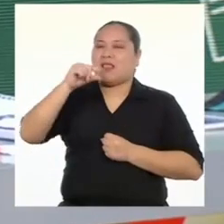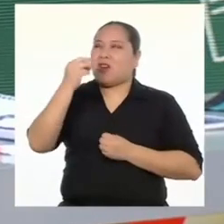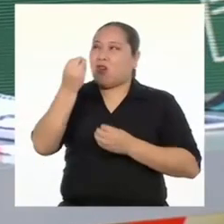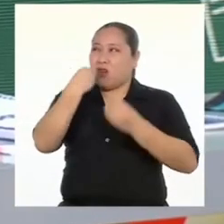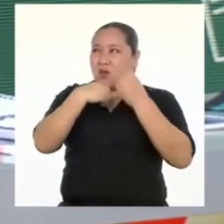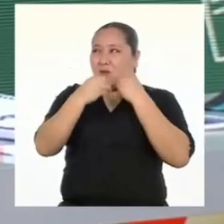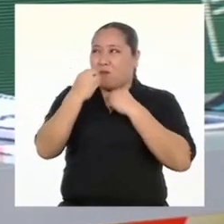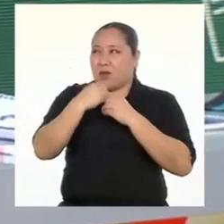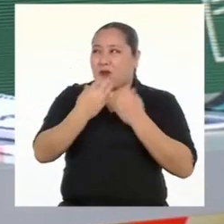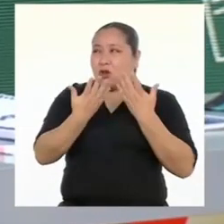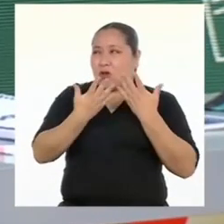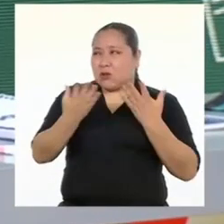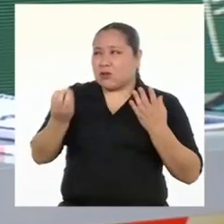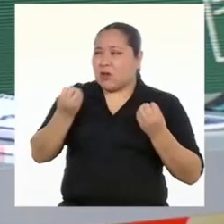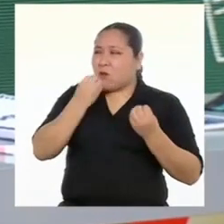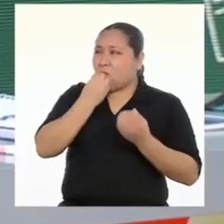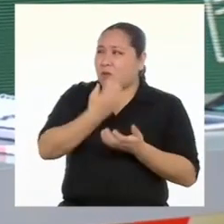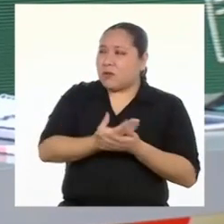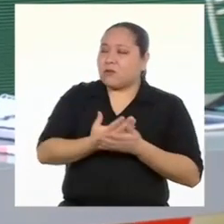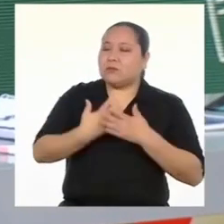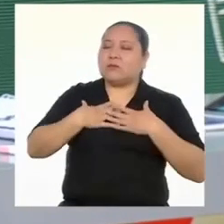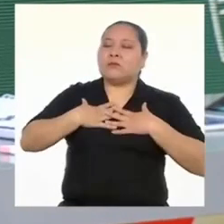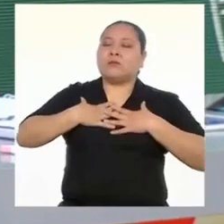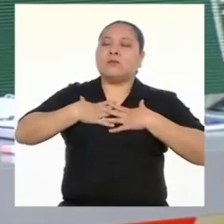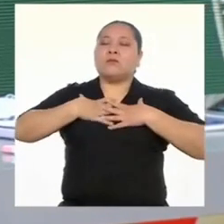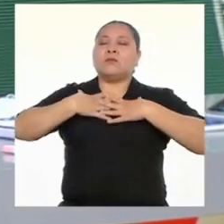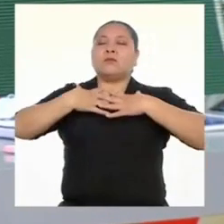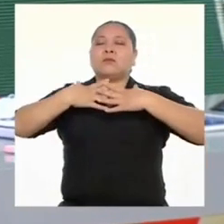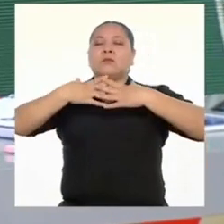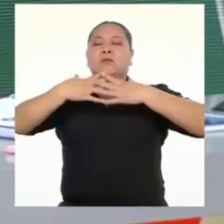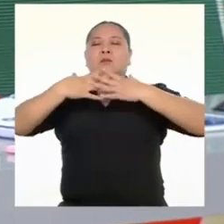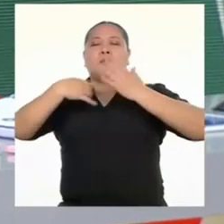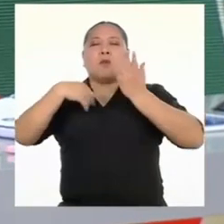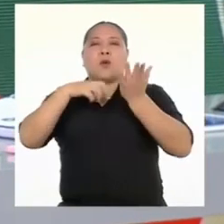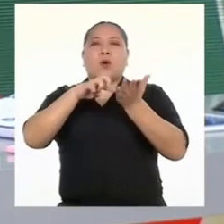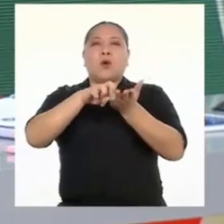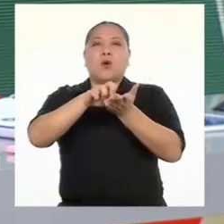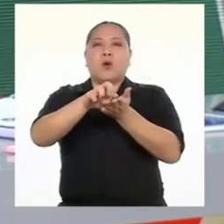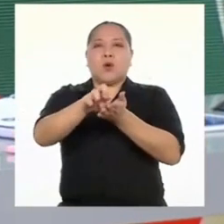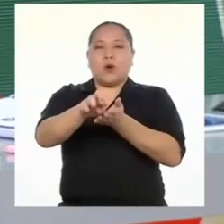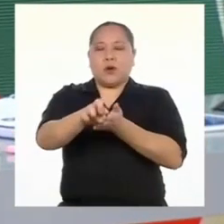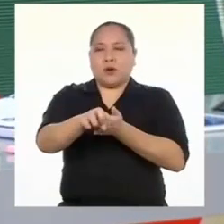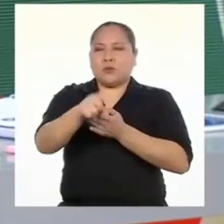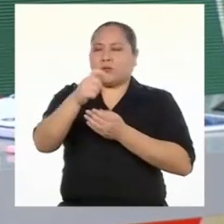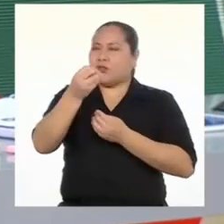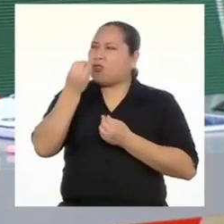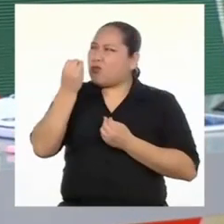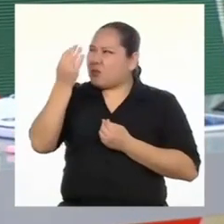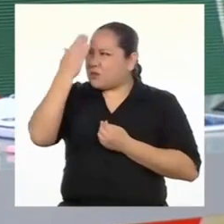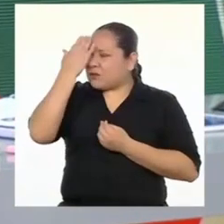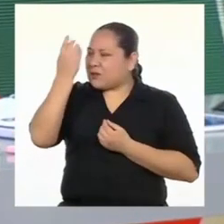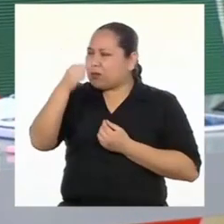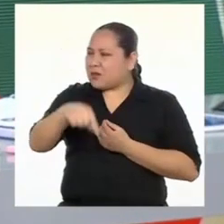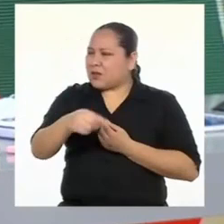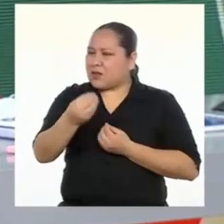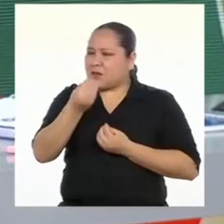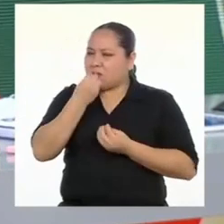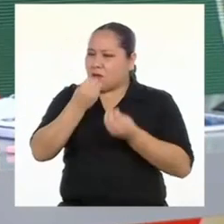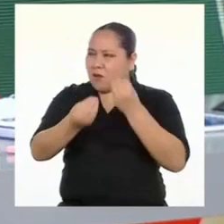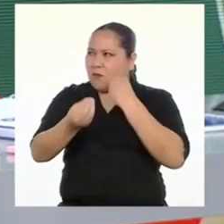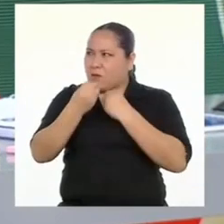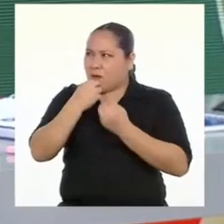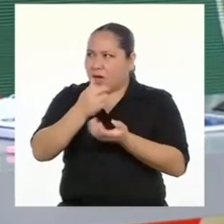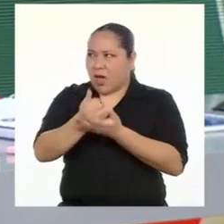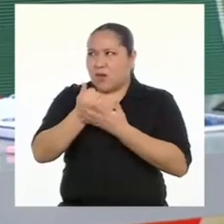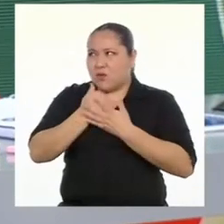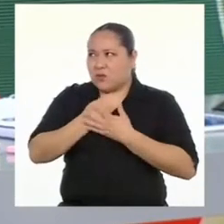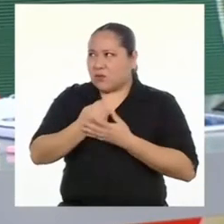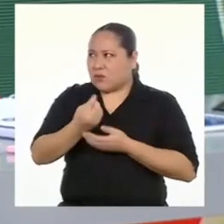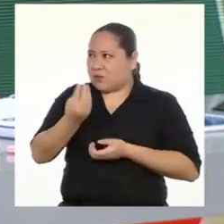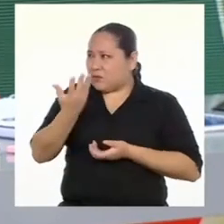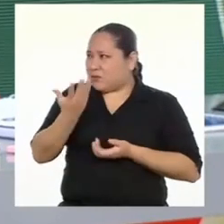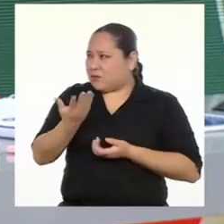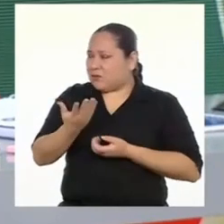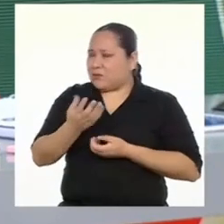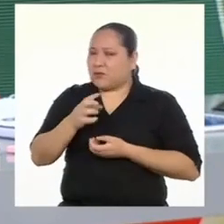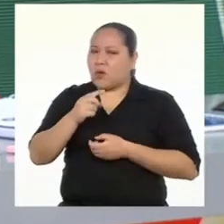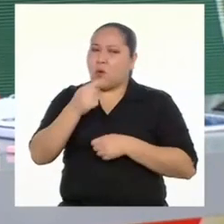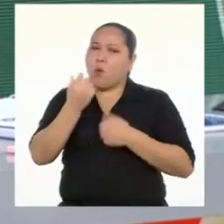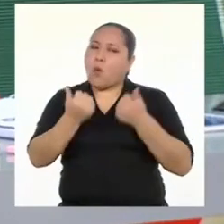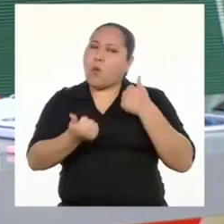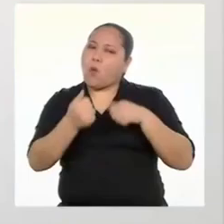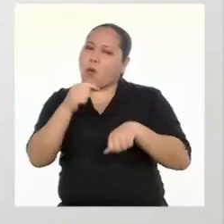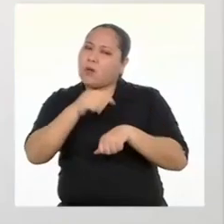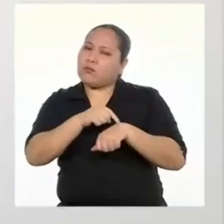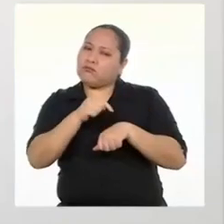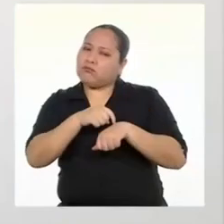nutritivos y respirar aire puro. Pero, ¿cómo saber si lo que consumimos actualmente beneficia a nuestro organismo? ¿Qué